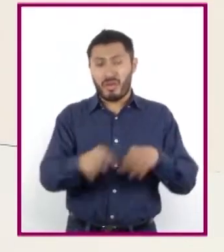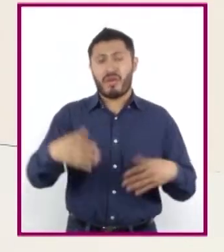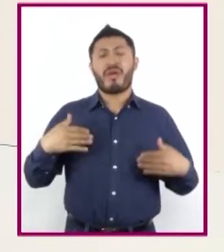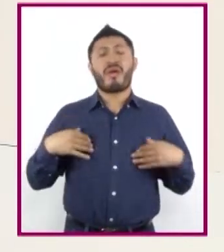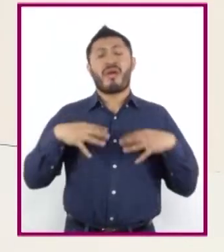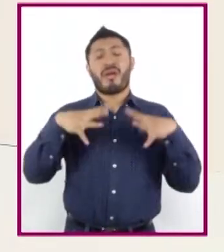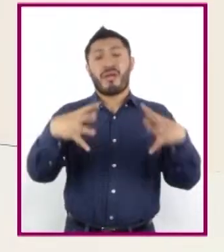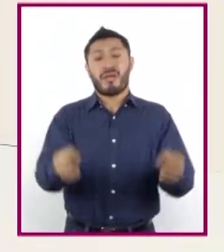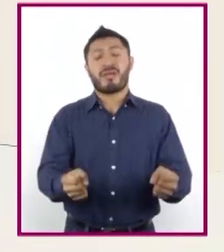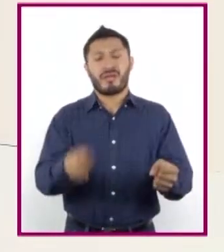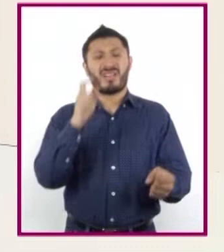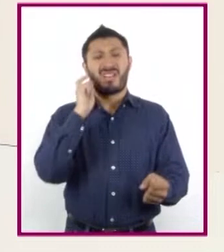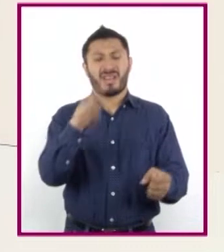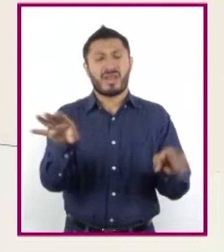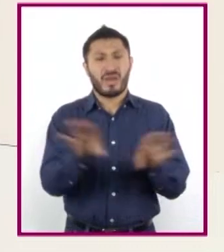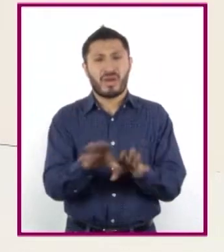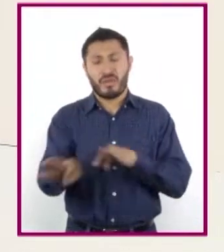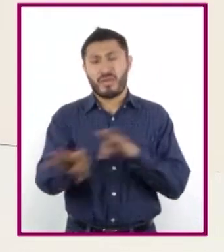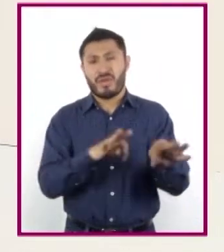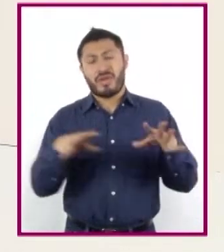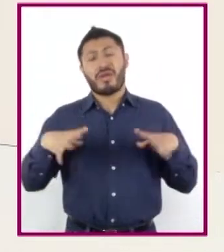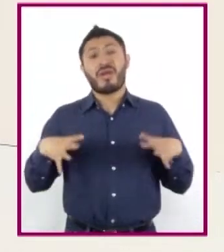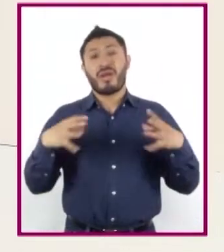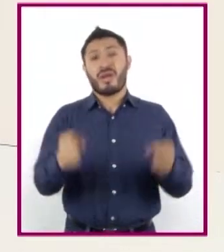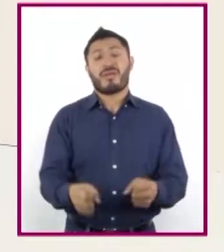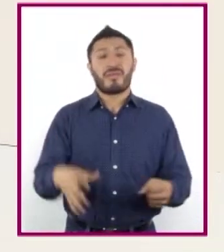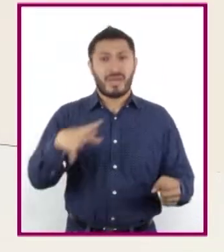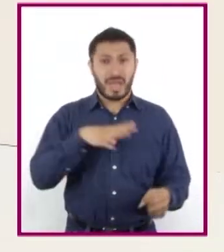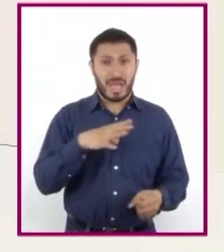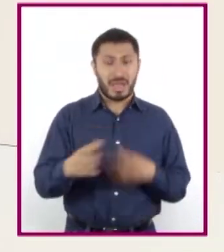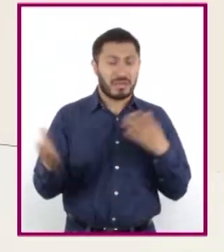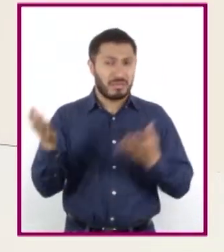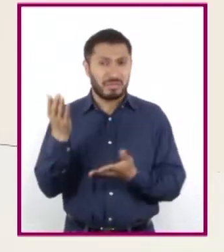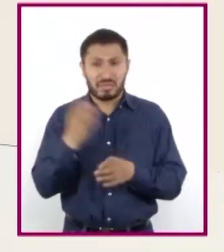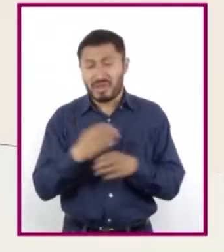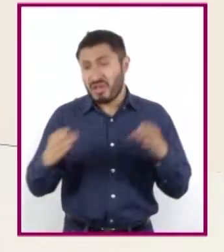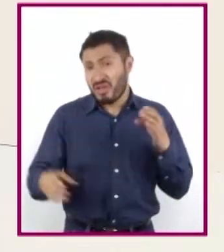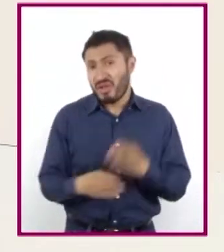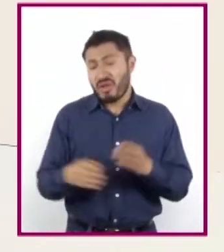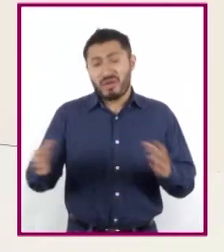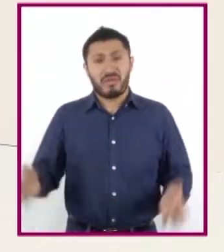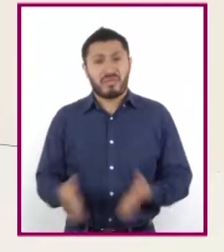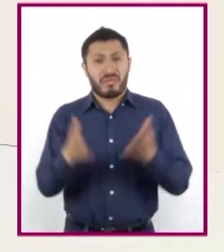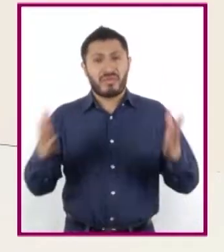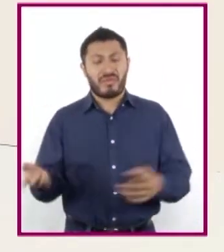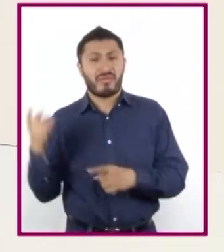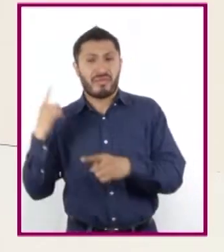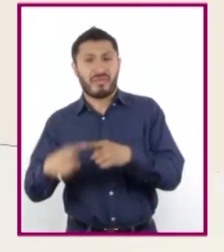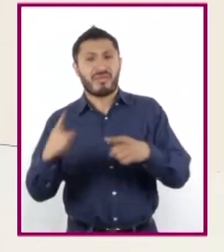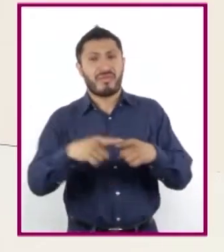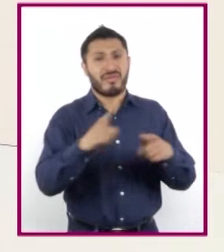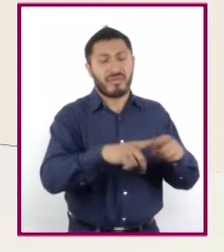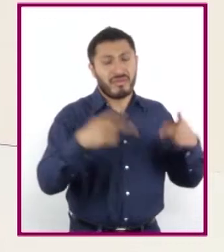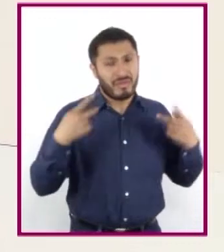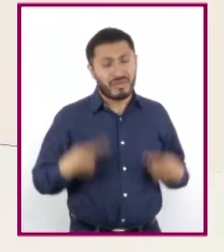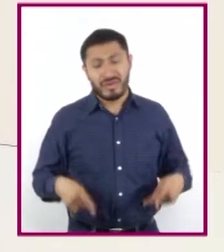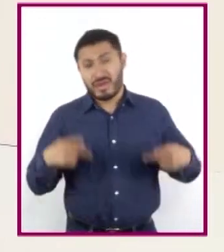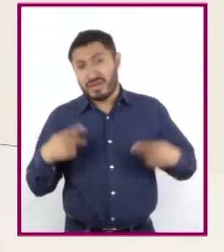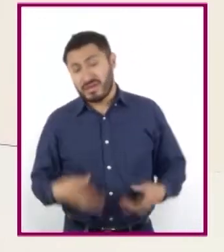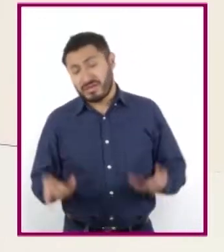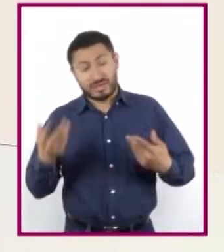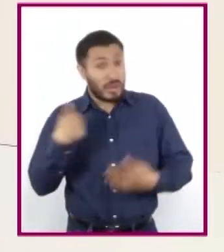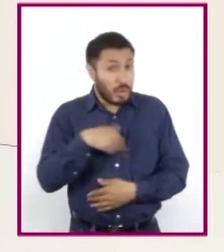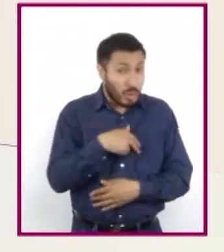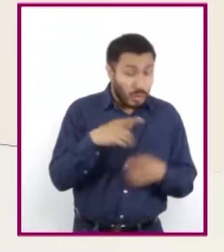un ejercicio de comprensión de las acciones y motivaciones de seres humanos diferentes a nosotros. Y como